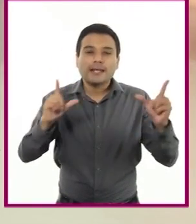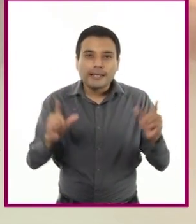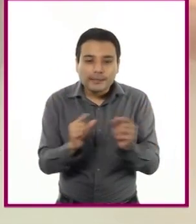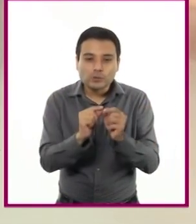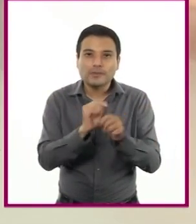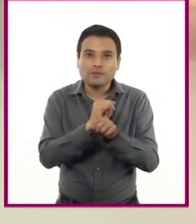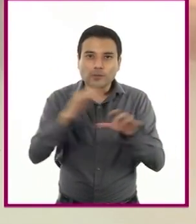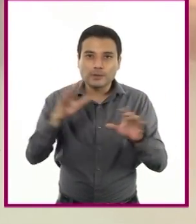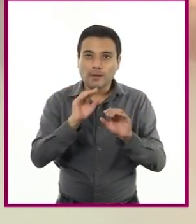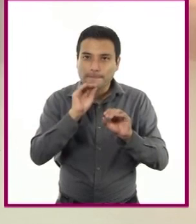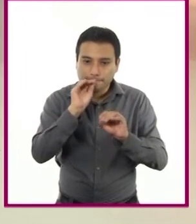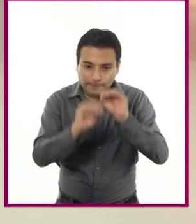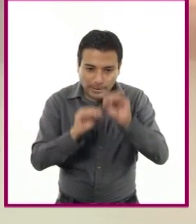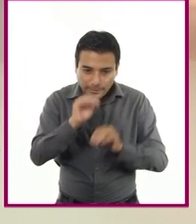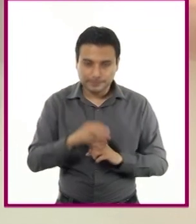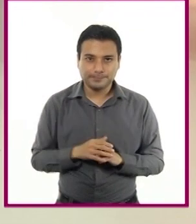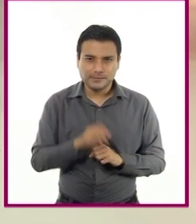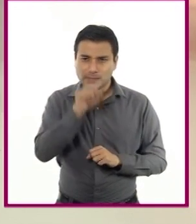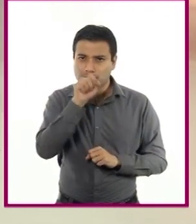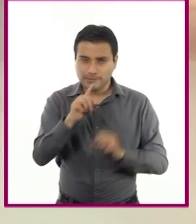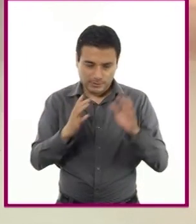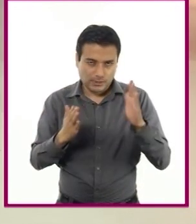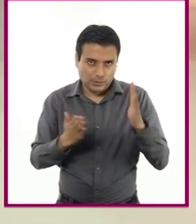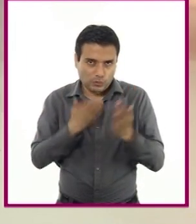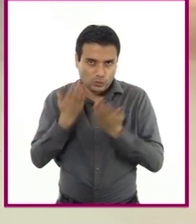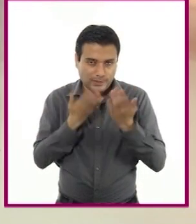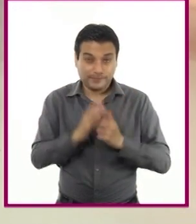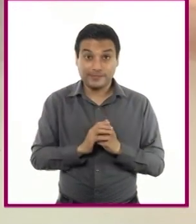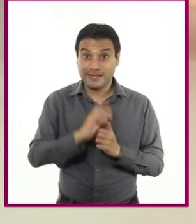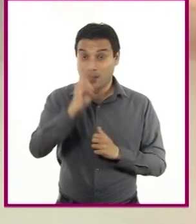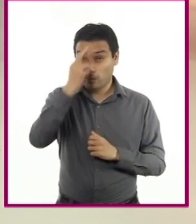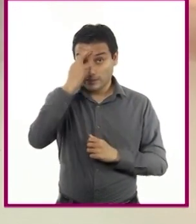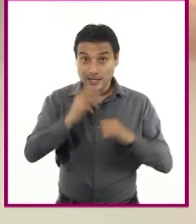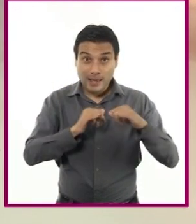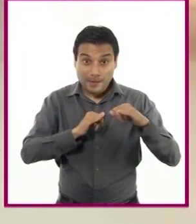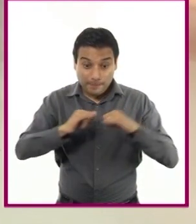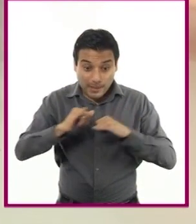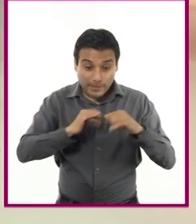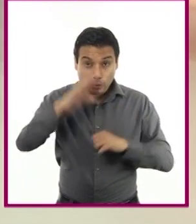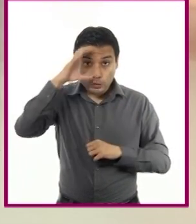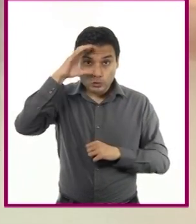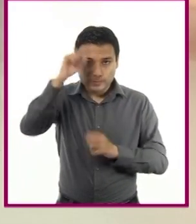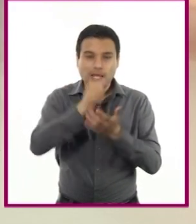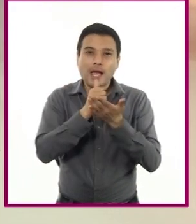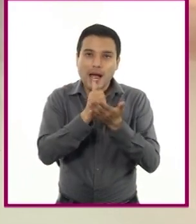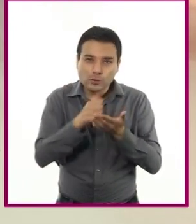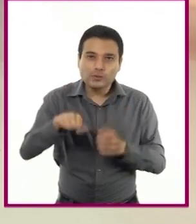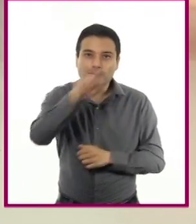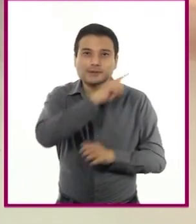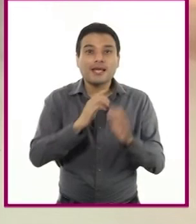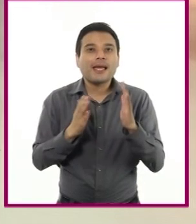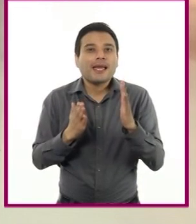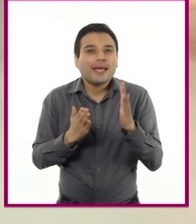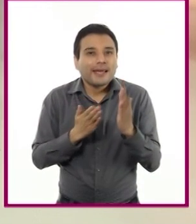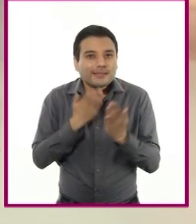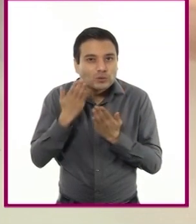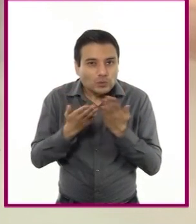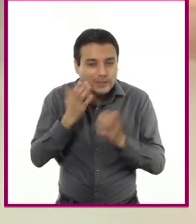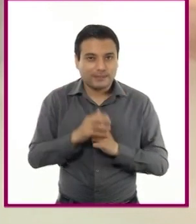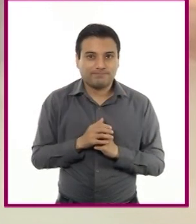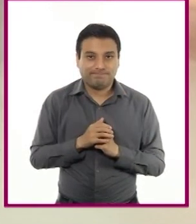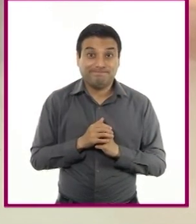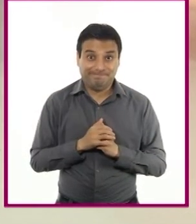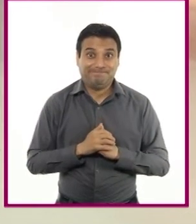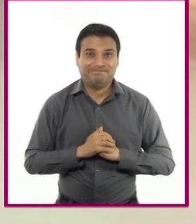analizar. Tengan en cuenta que los mapas conceptuales nos facilitan el estudio y la apropiación del